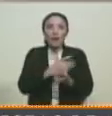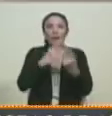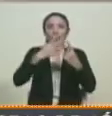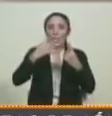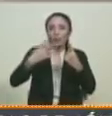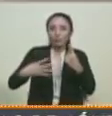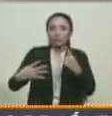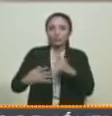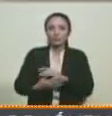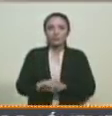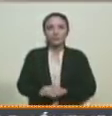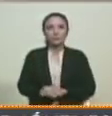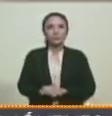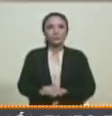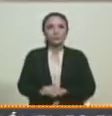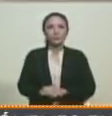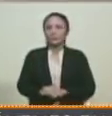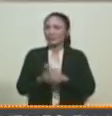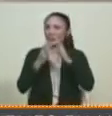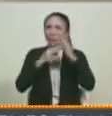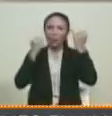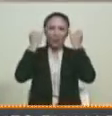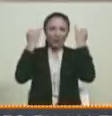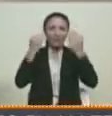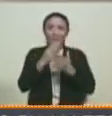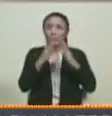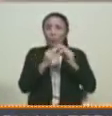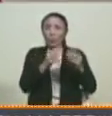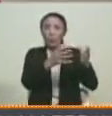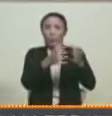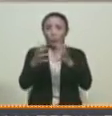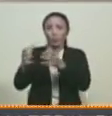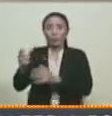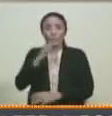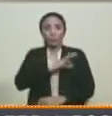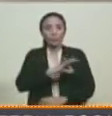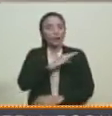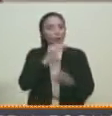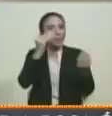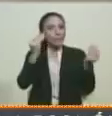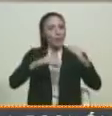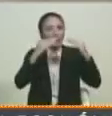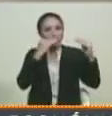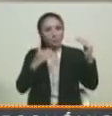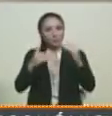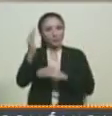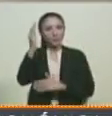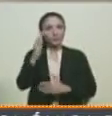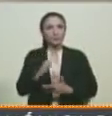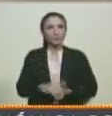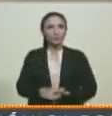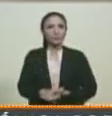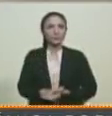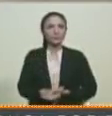sexodiversidad, en todos los sectores sociales. Ir mucho más allá, mucho más allá.